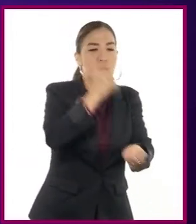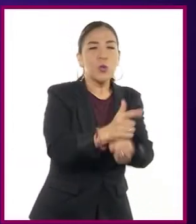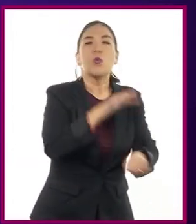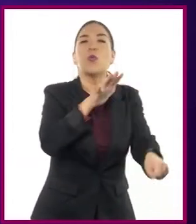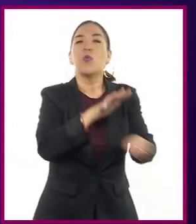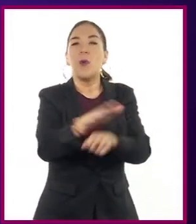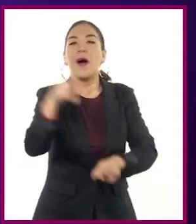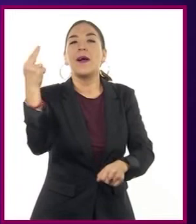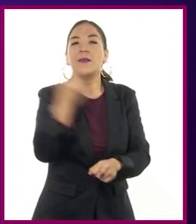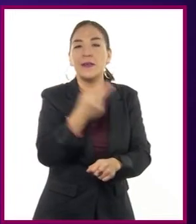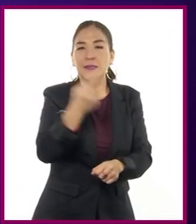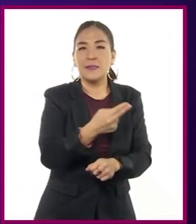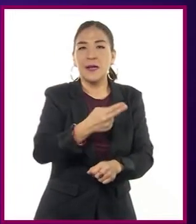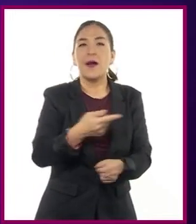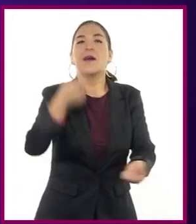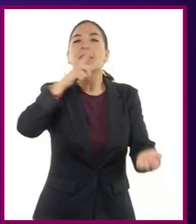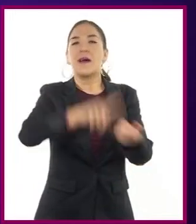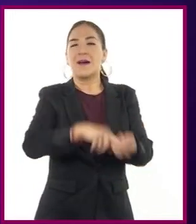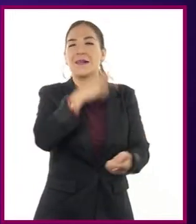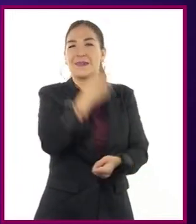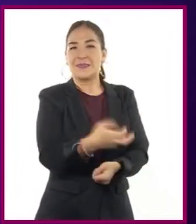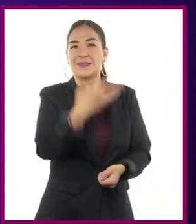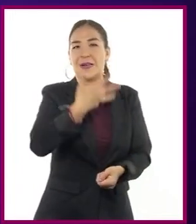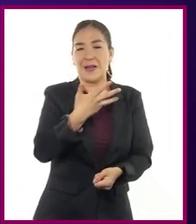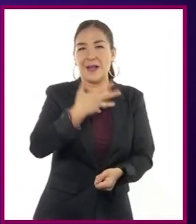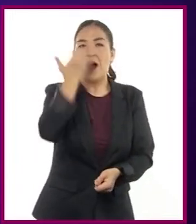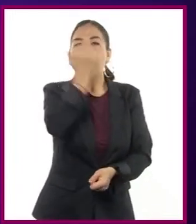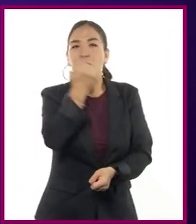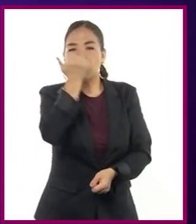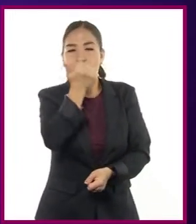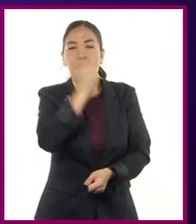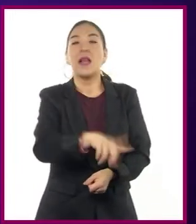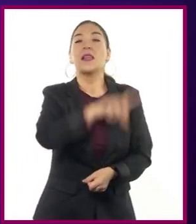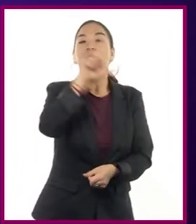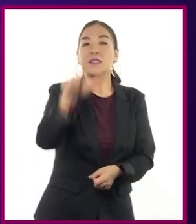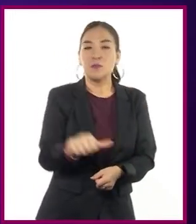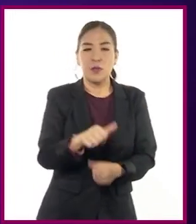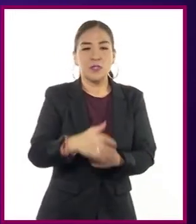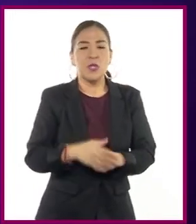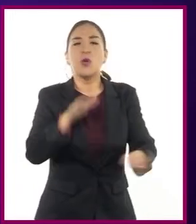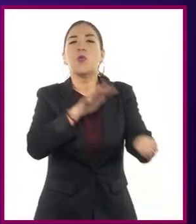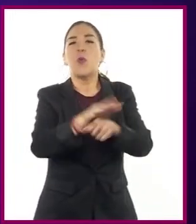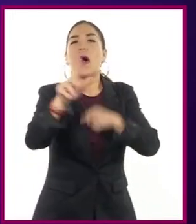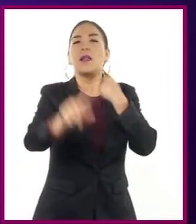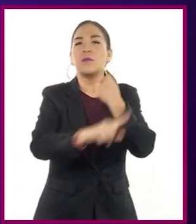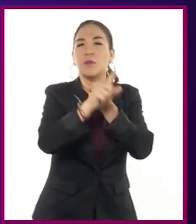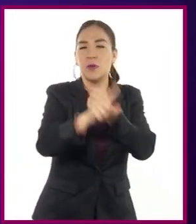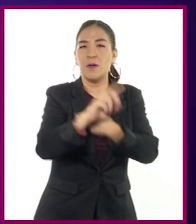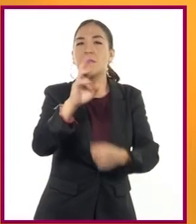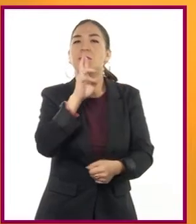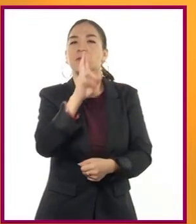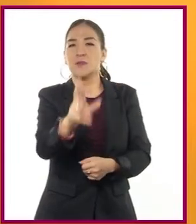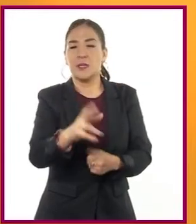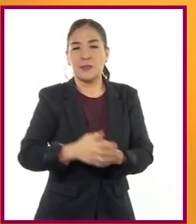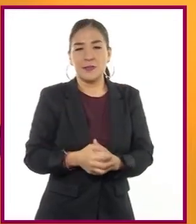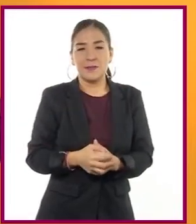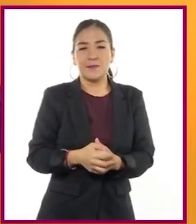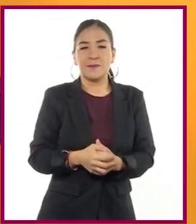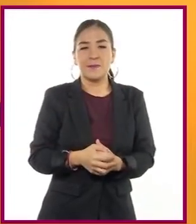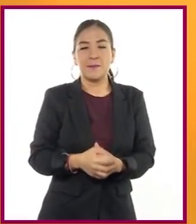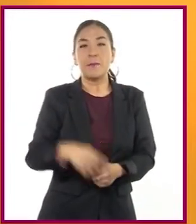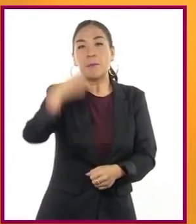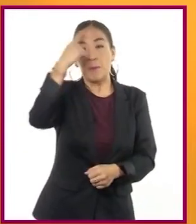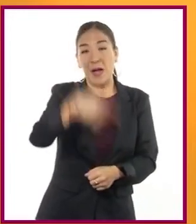la necesidad insatisfecha que tiene la alumna y después cuál es el problema a resolver.